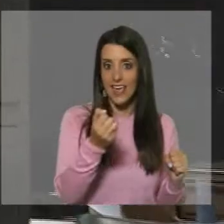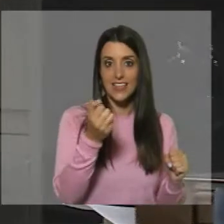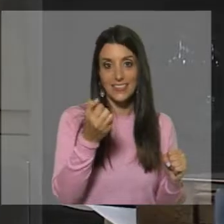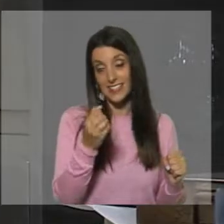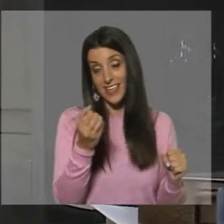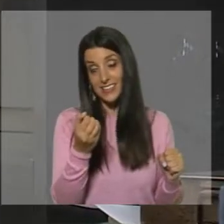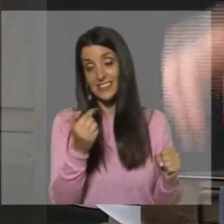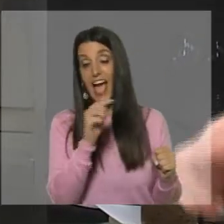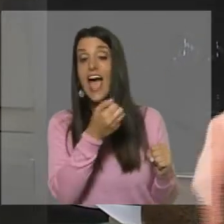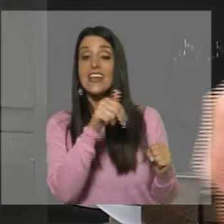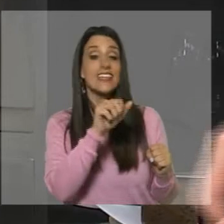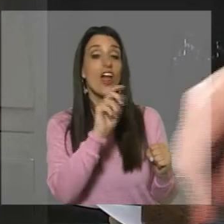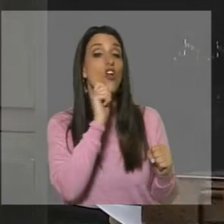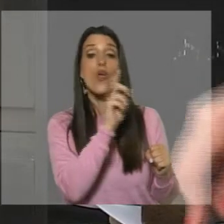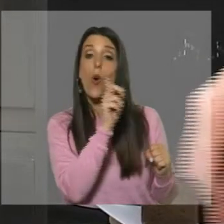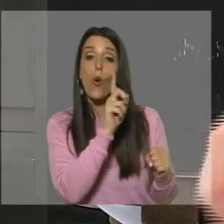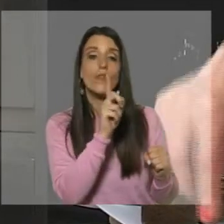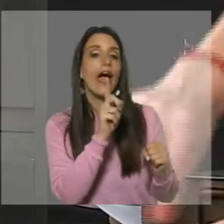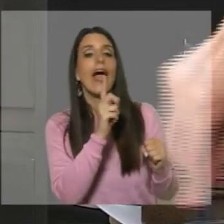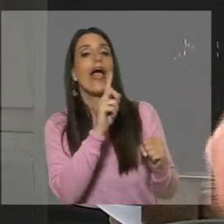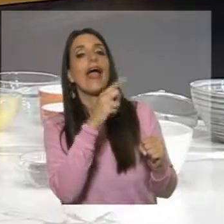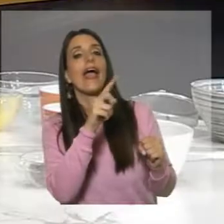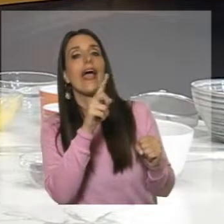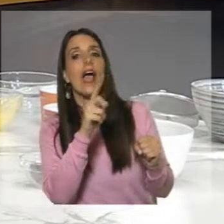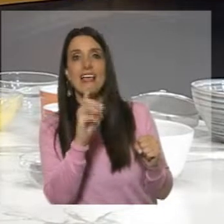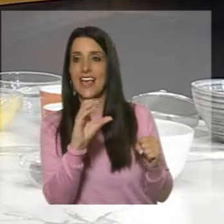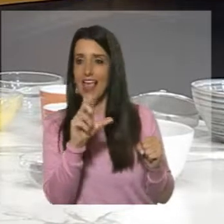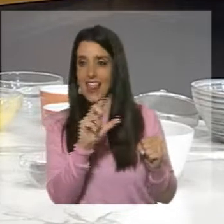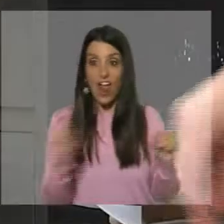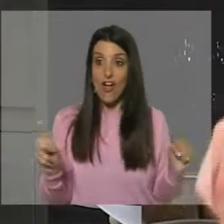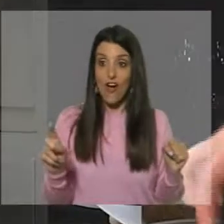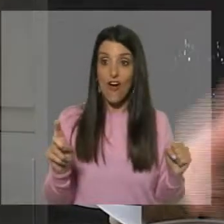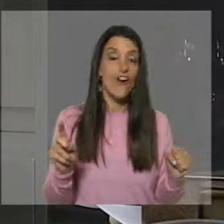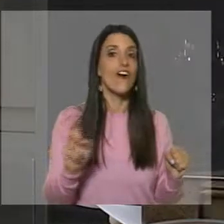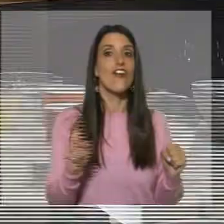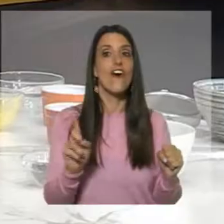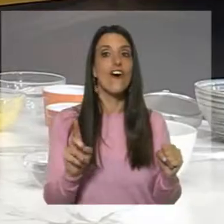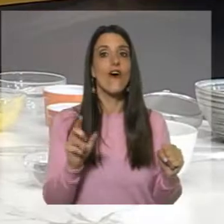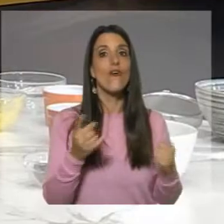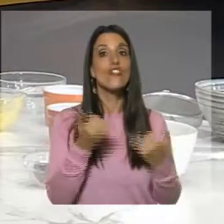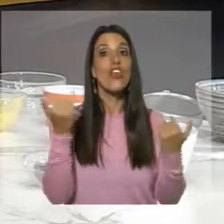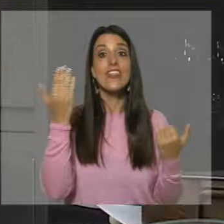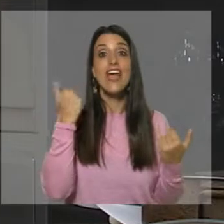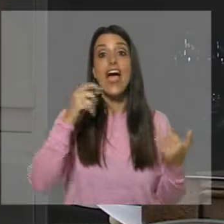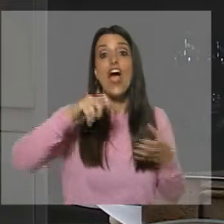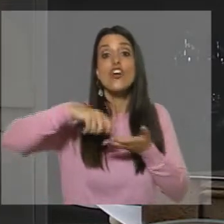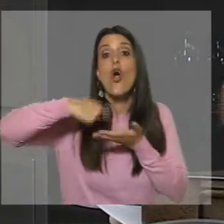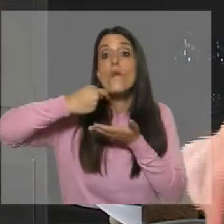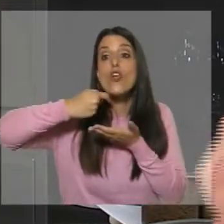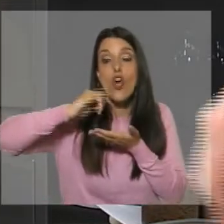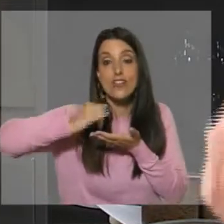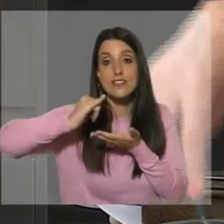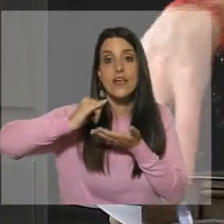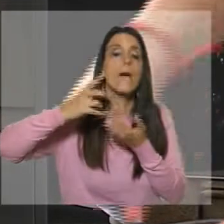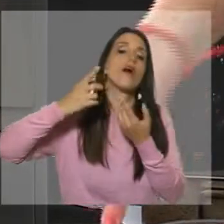vos querés, yo te lo dejo ahí para que vos veas. Mira que le saco la canela. Sí. Qué horror. Pero el otro día comió. No, pero para, no es lo mismo